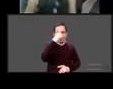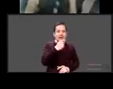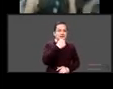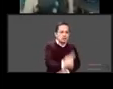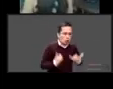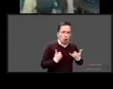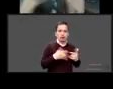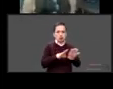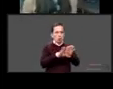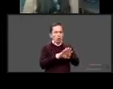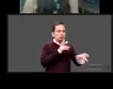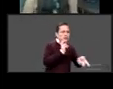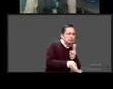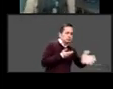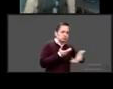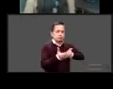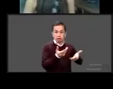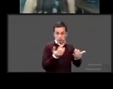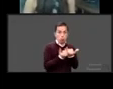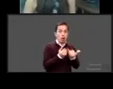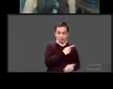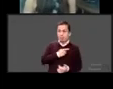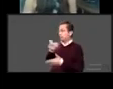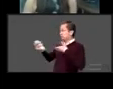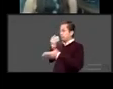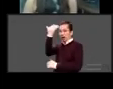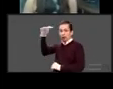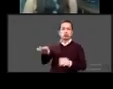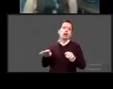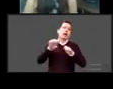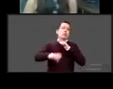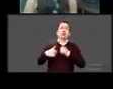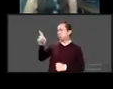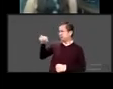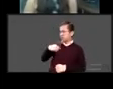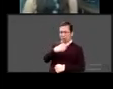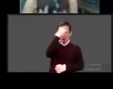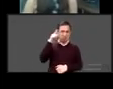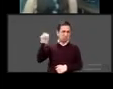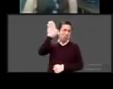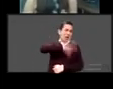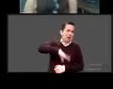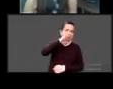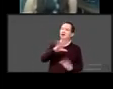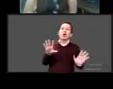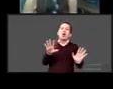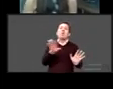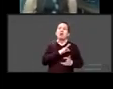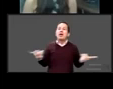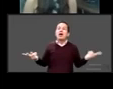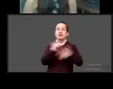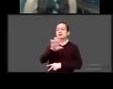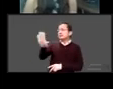tienes harta porque eres una persona súper insensible. Si decimos, mira, es que la forma en que estás actuando me parece muy insensible para lo que quiero, es probable que